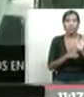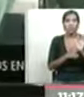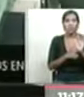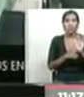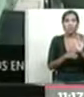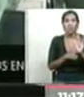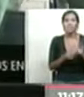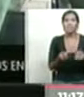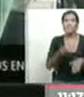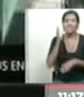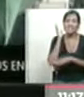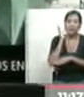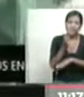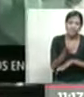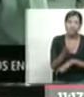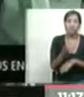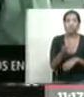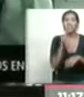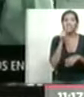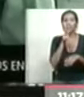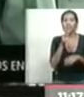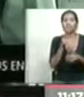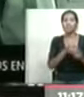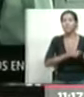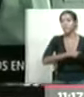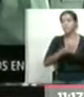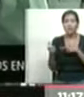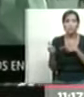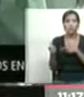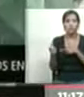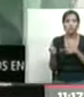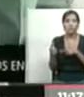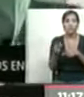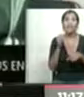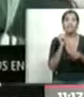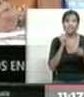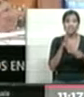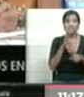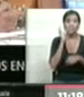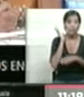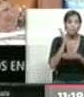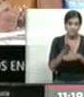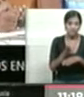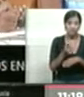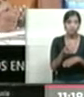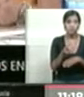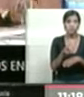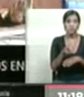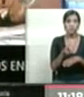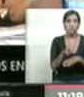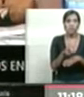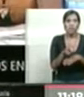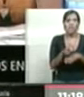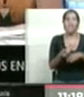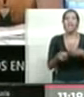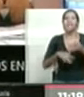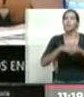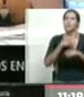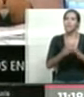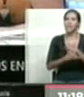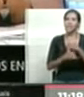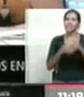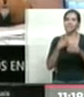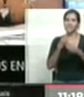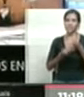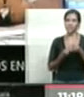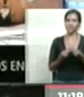les amenaza de que van a ser deportados. Esa es la amenaza que se les hace. El plan que había era que